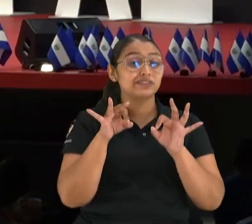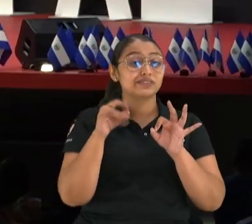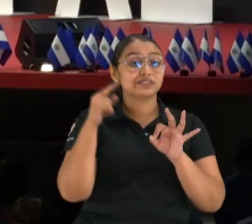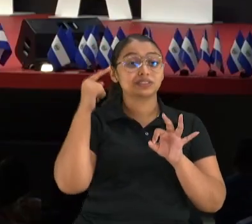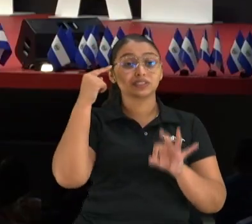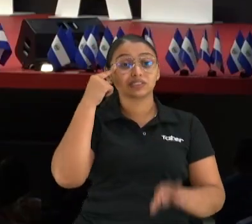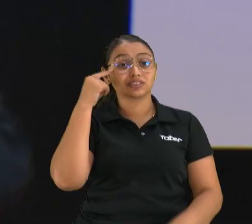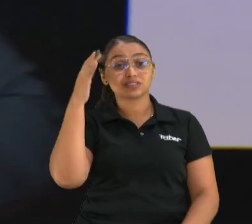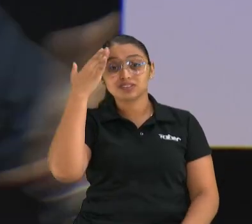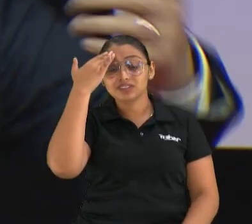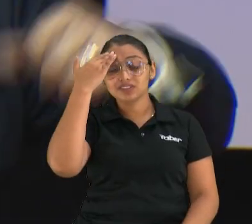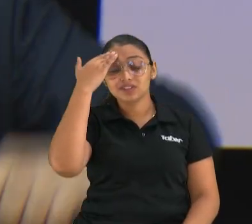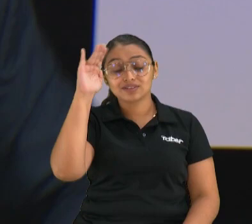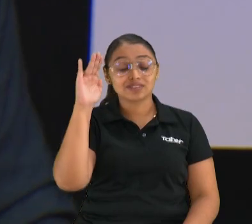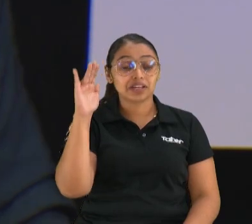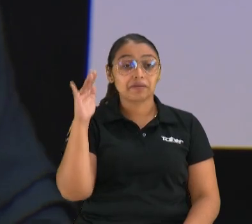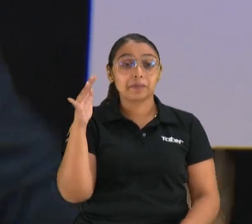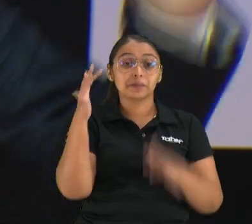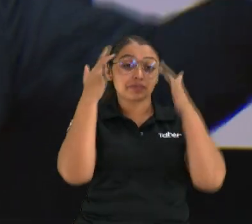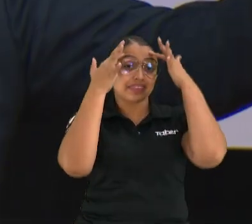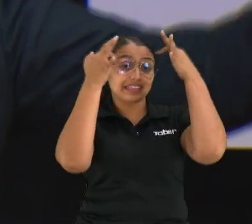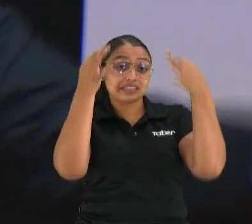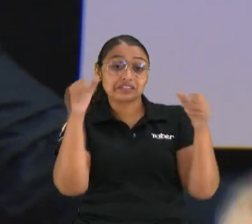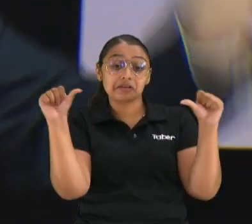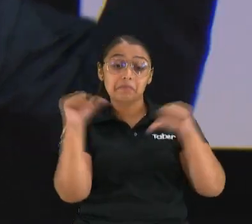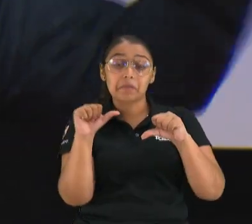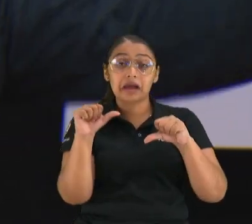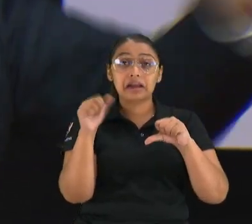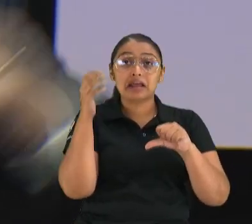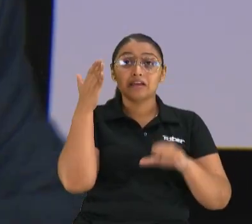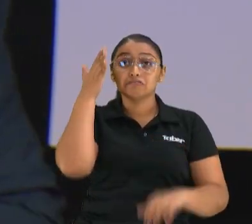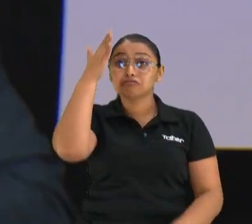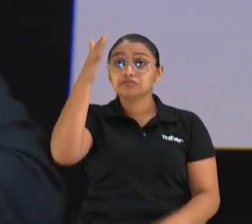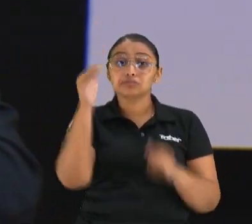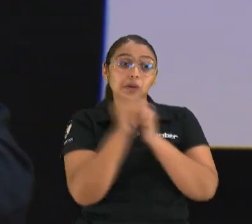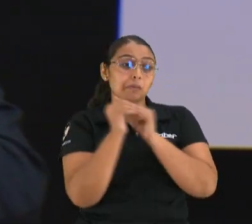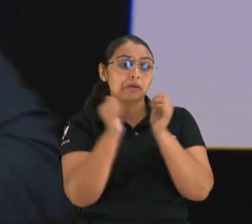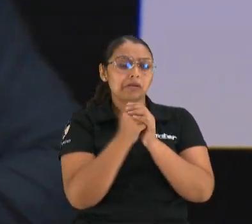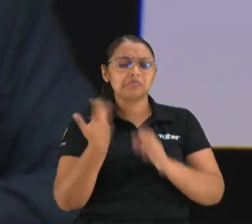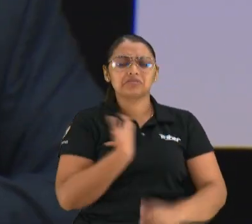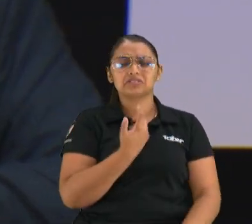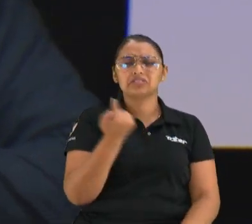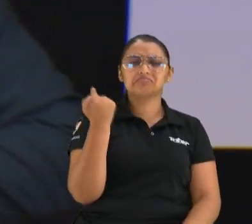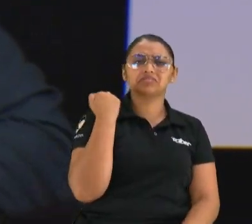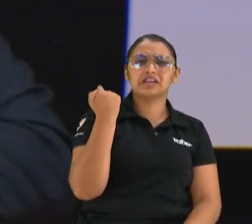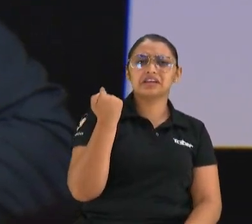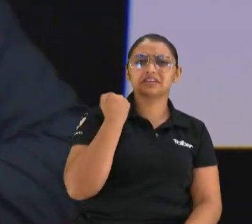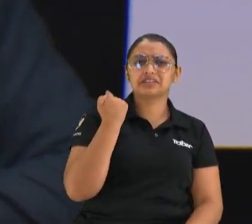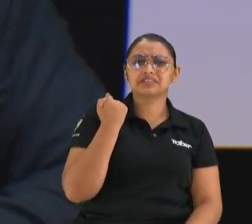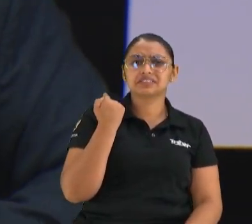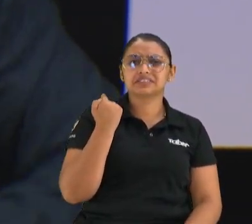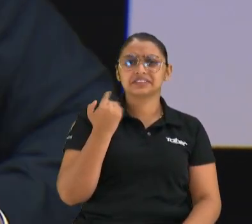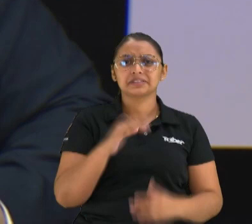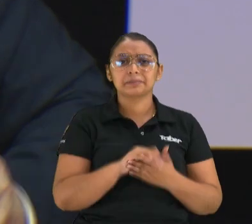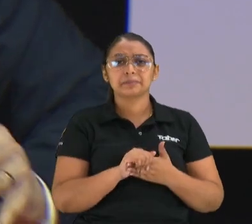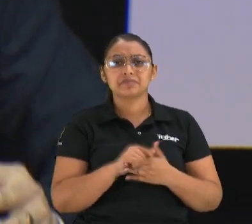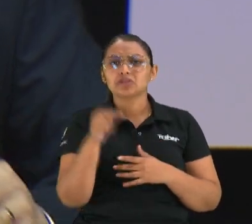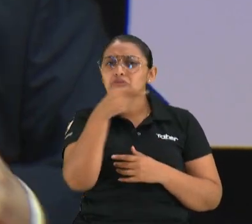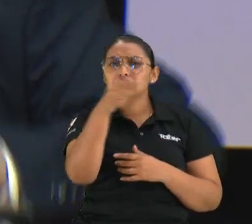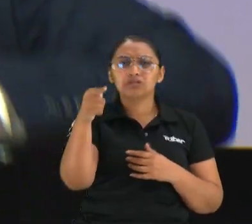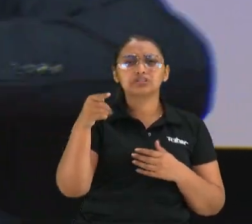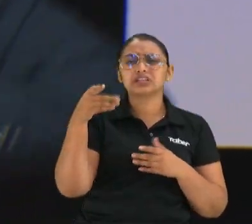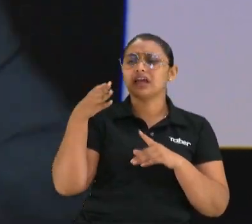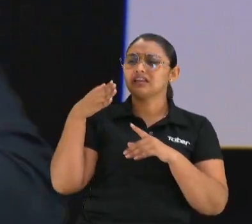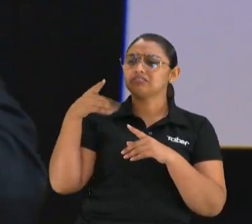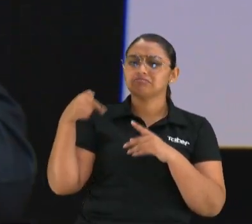muerte y tú ignora las consecuencias sigue dañando sigue denigrando sigues atacando Sigues haciendo el mal quieres